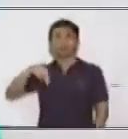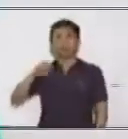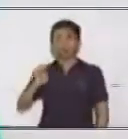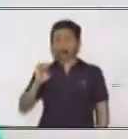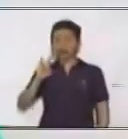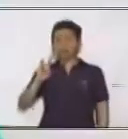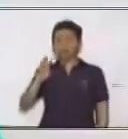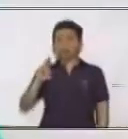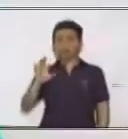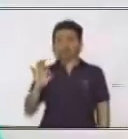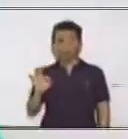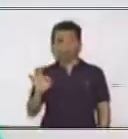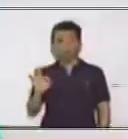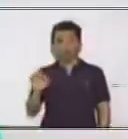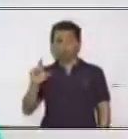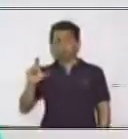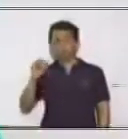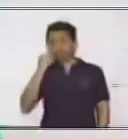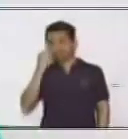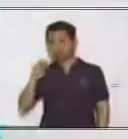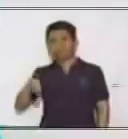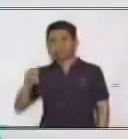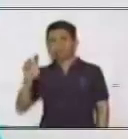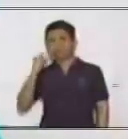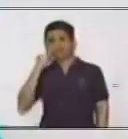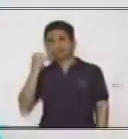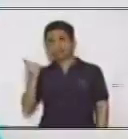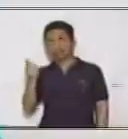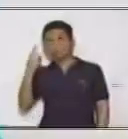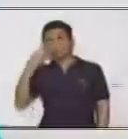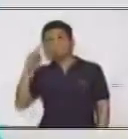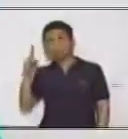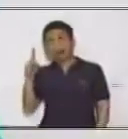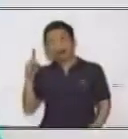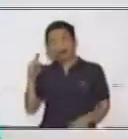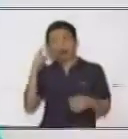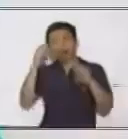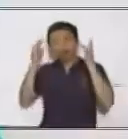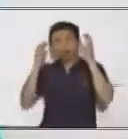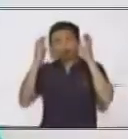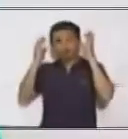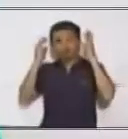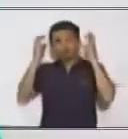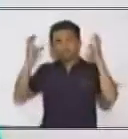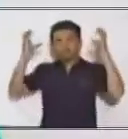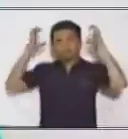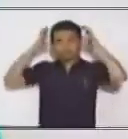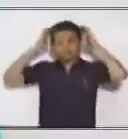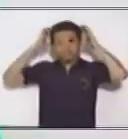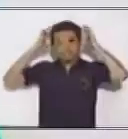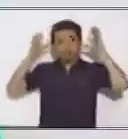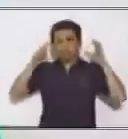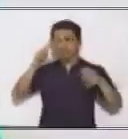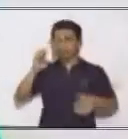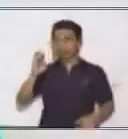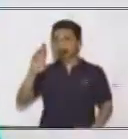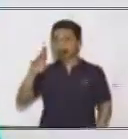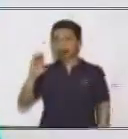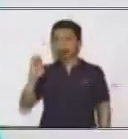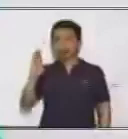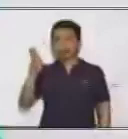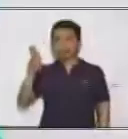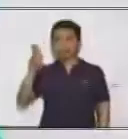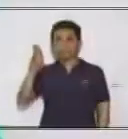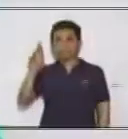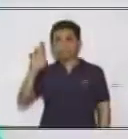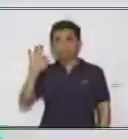nuestro cerebro, en especial todos los sentidos, todos los nervios que llegan a nuestro cerebro. Por eso lo que